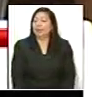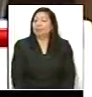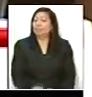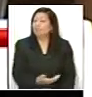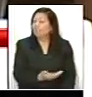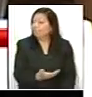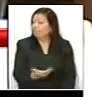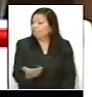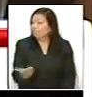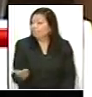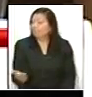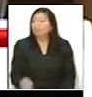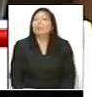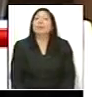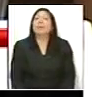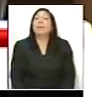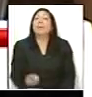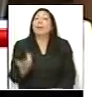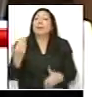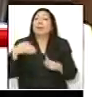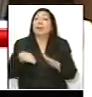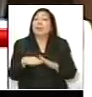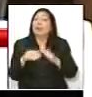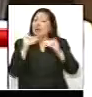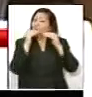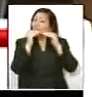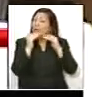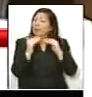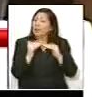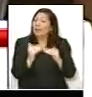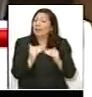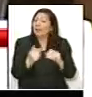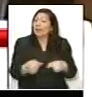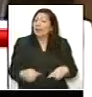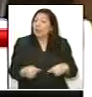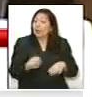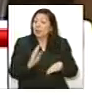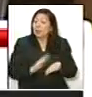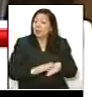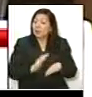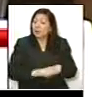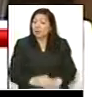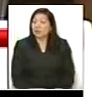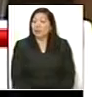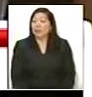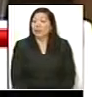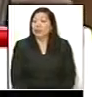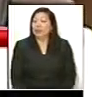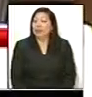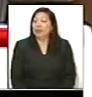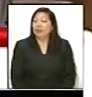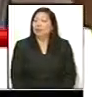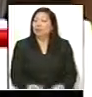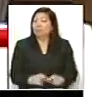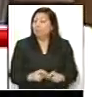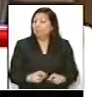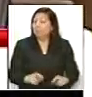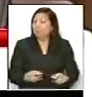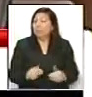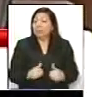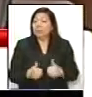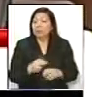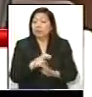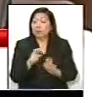Señores congresistas, entonces, para que se incluya en la orden del día el debate sobre inmunidad parlamentaria y los